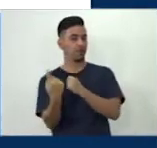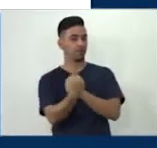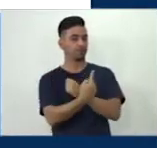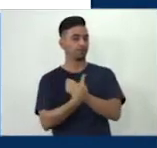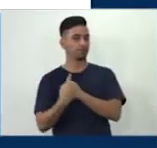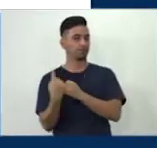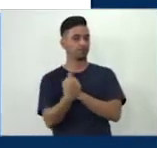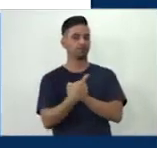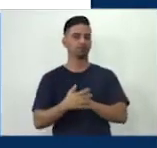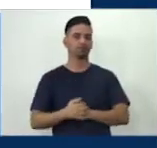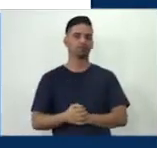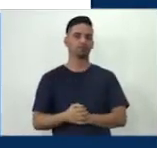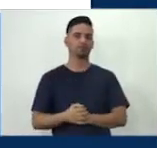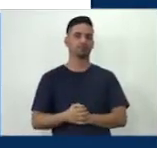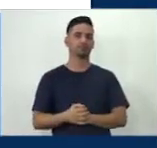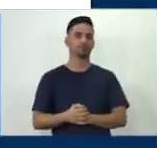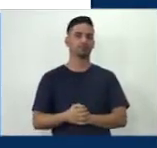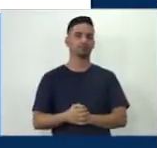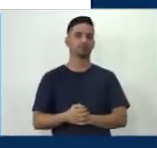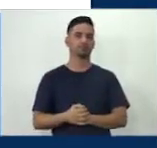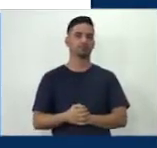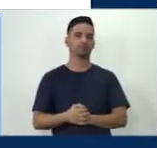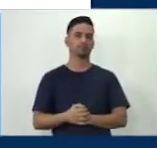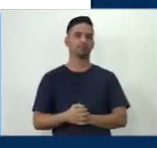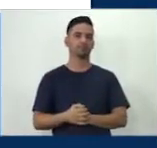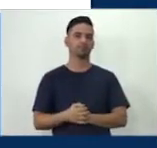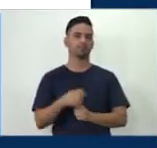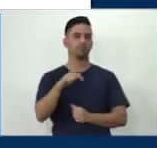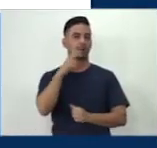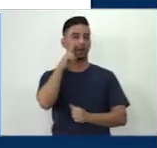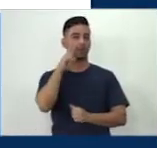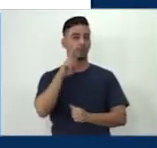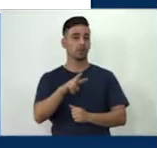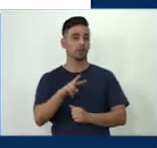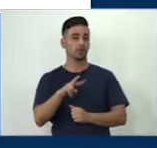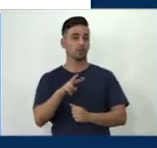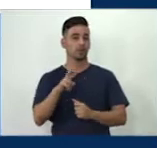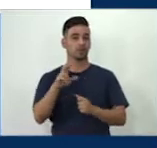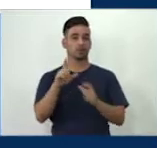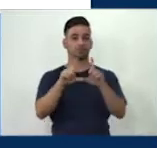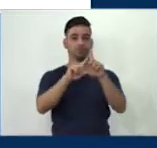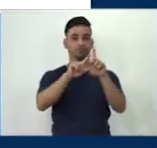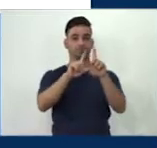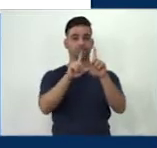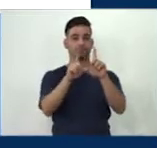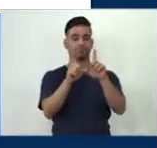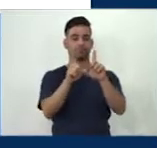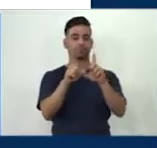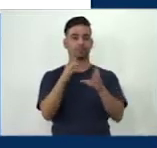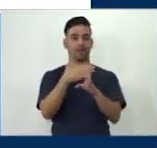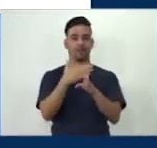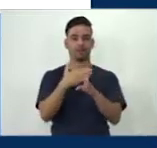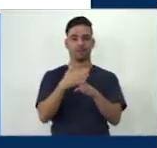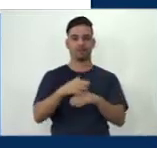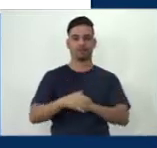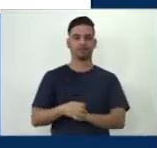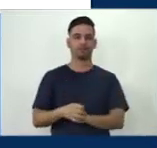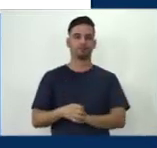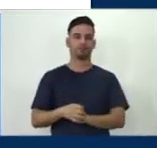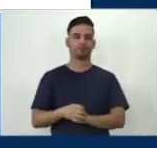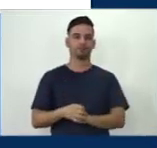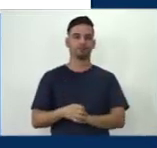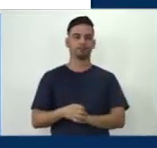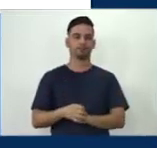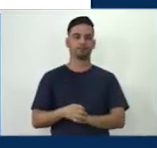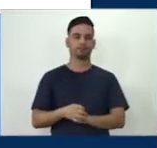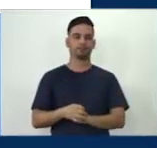Ahí le estamos representando el circuito de la misma forma que el anterior, con un instrumento de medición diferente. En primer lugar, ubicamos el